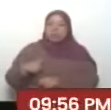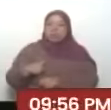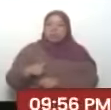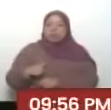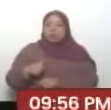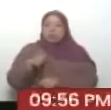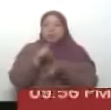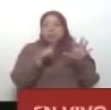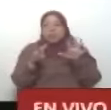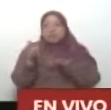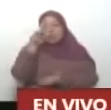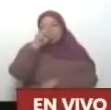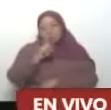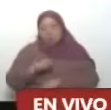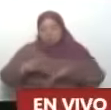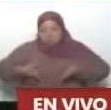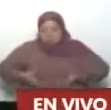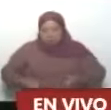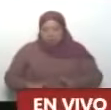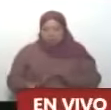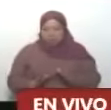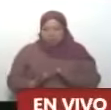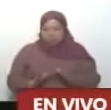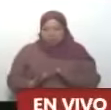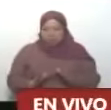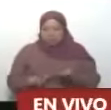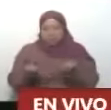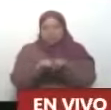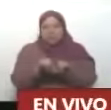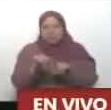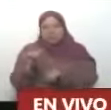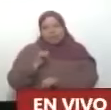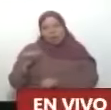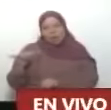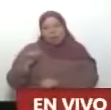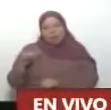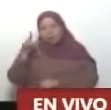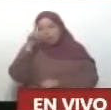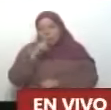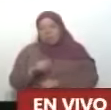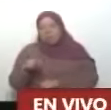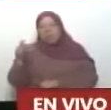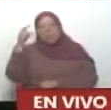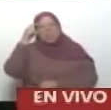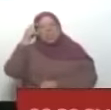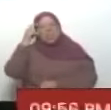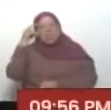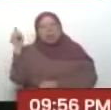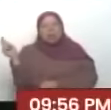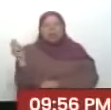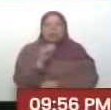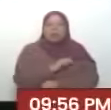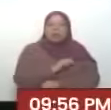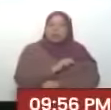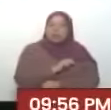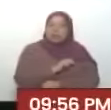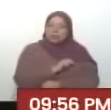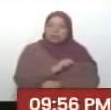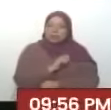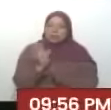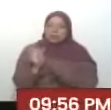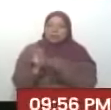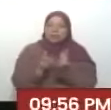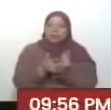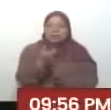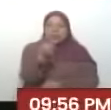del 62 también. Tenemos la misma edad y desde... ¿Tú naciste qué día y qué mes? En abril,